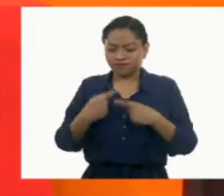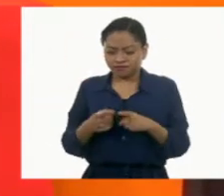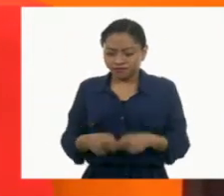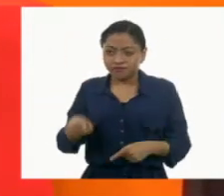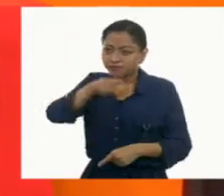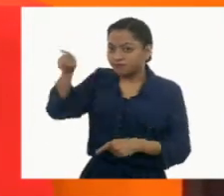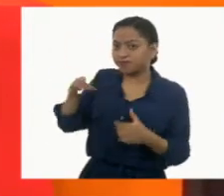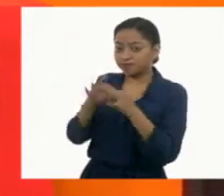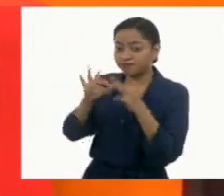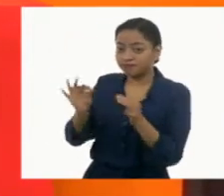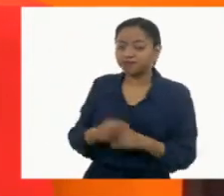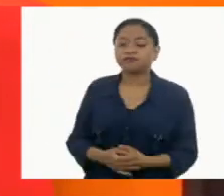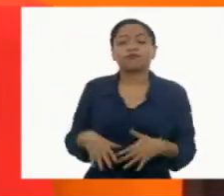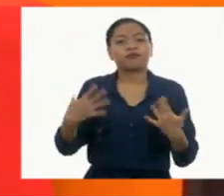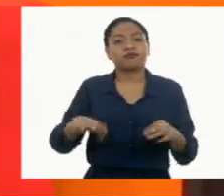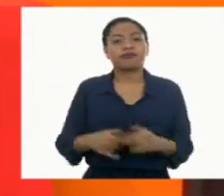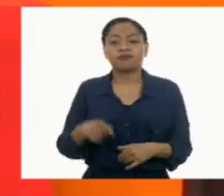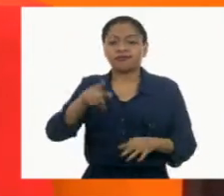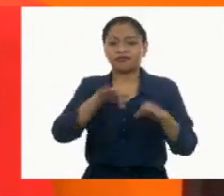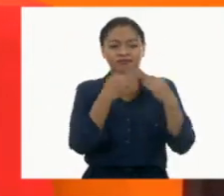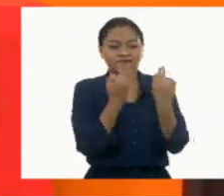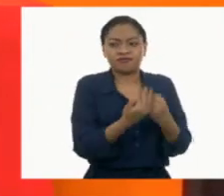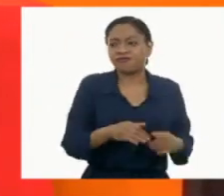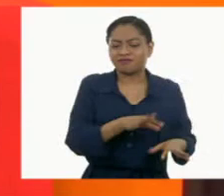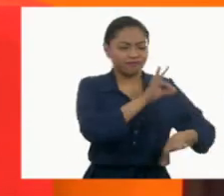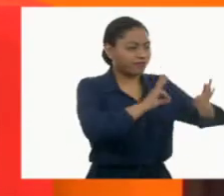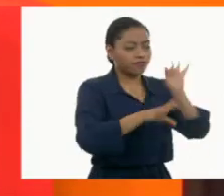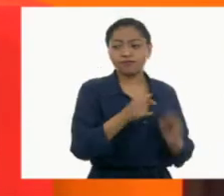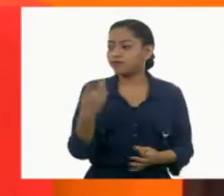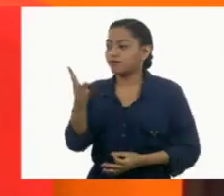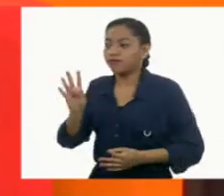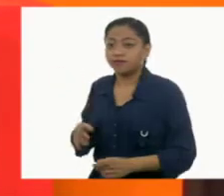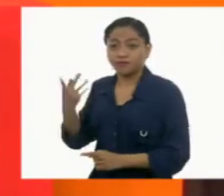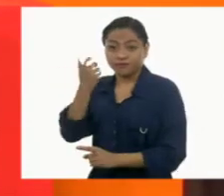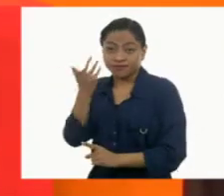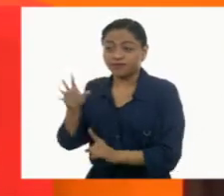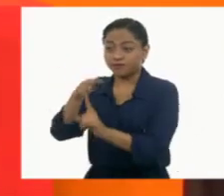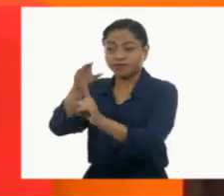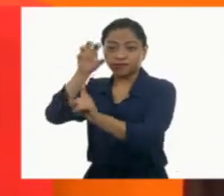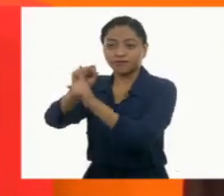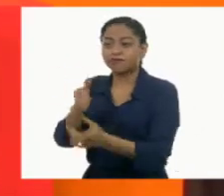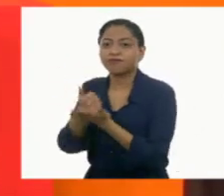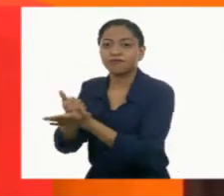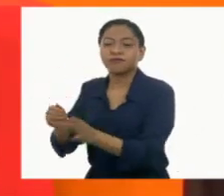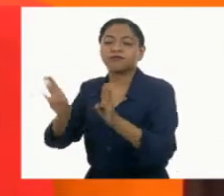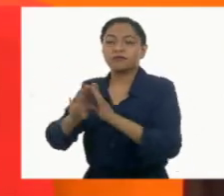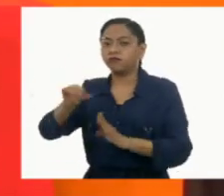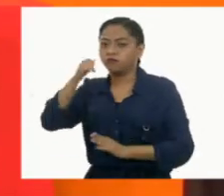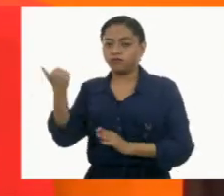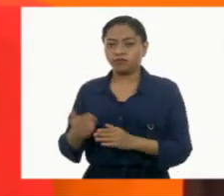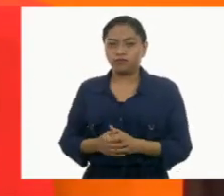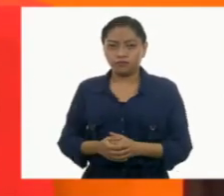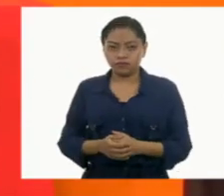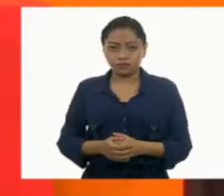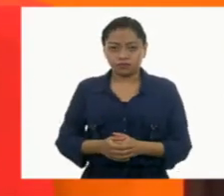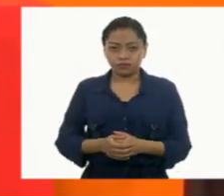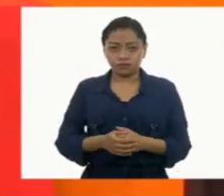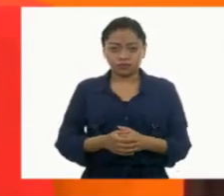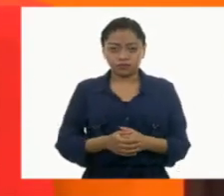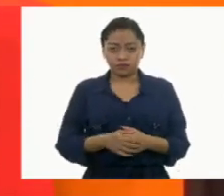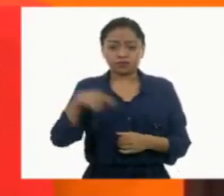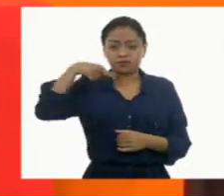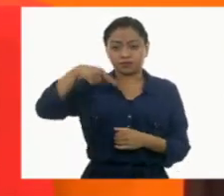que nos están contando sobre la forma en que se puede apoyar a superar estos retos. Eduardo, un recurso didáctico muy importante que proporciona